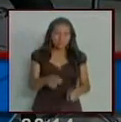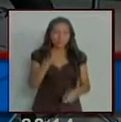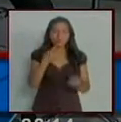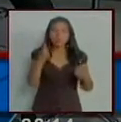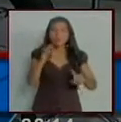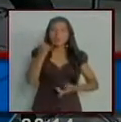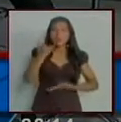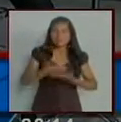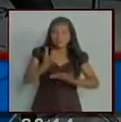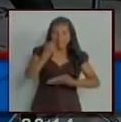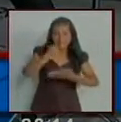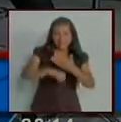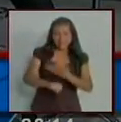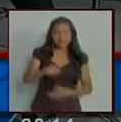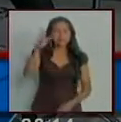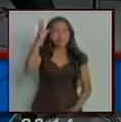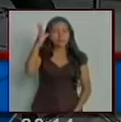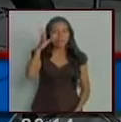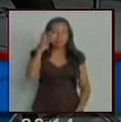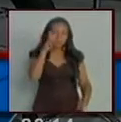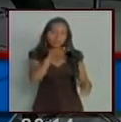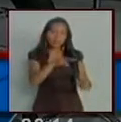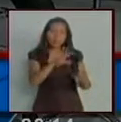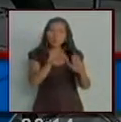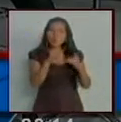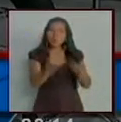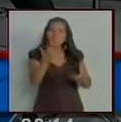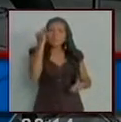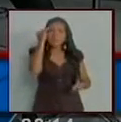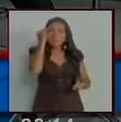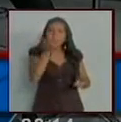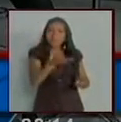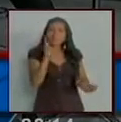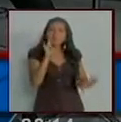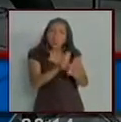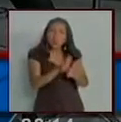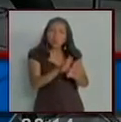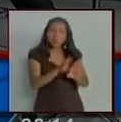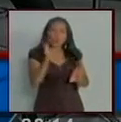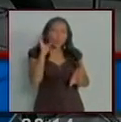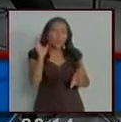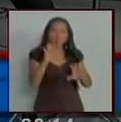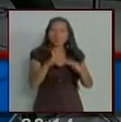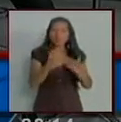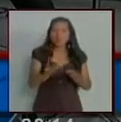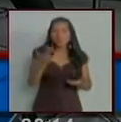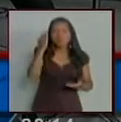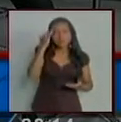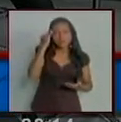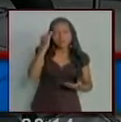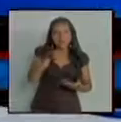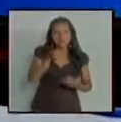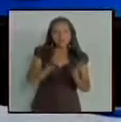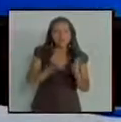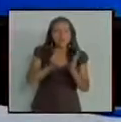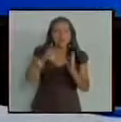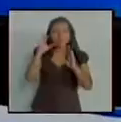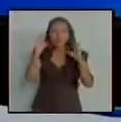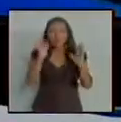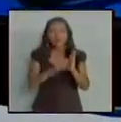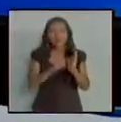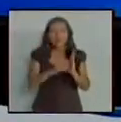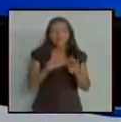o el bebé tiene la capacidad auditiva, que no esté alterada, que escuche, que pueda escuchar los sonidos? ¿Cuáles